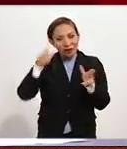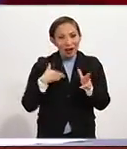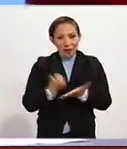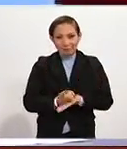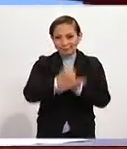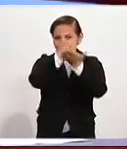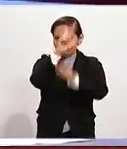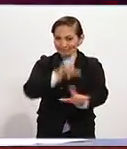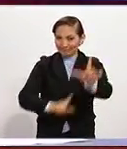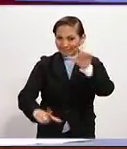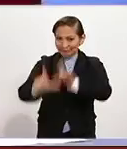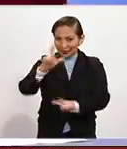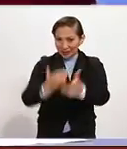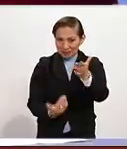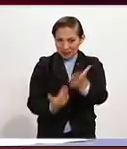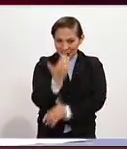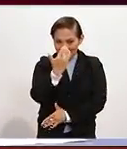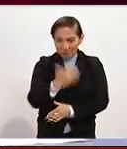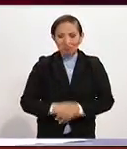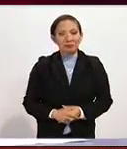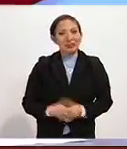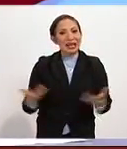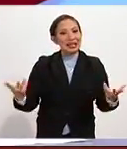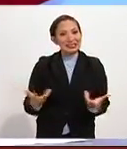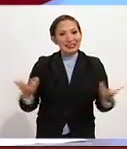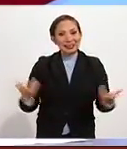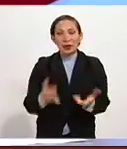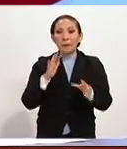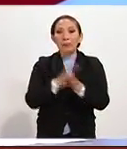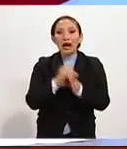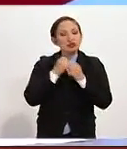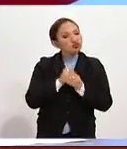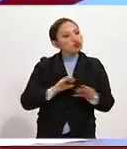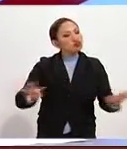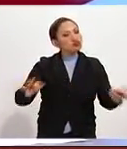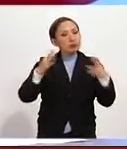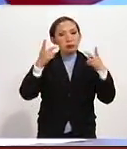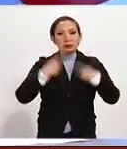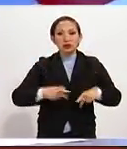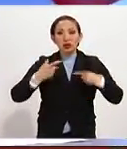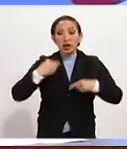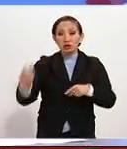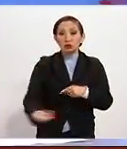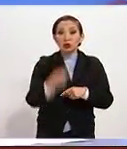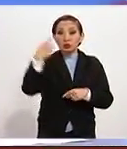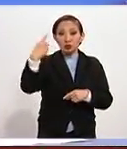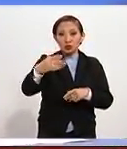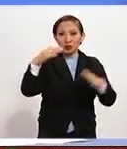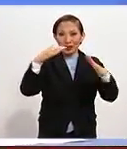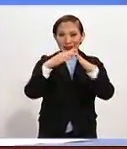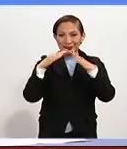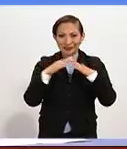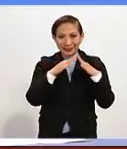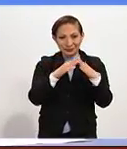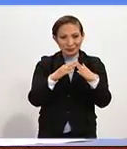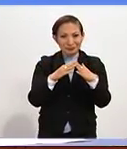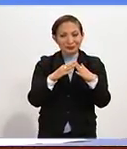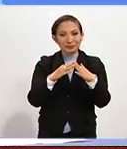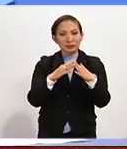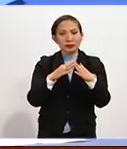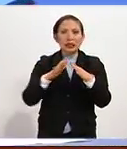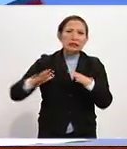en la lengua de señas, como cada mañana, logrando acceder a un mayor auditorio. Y, por supuesto, a todos ustedes quienes se encuentran en sus hogares.